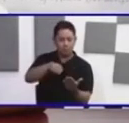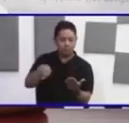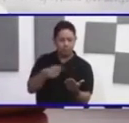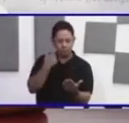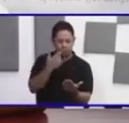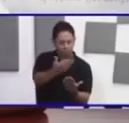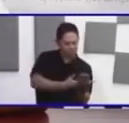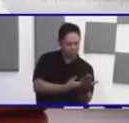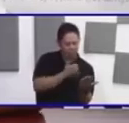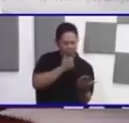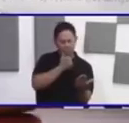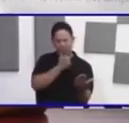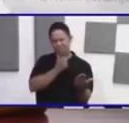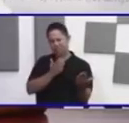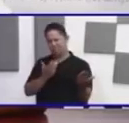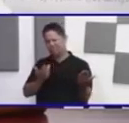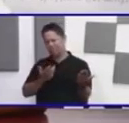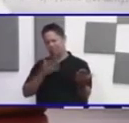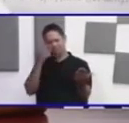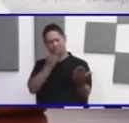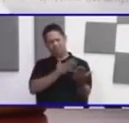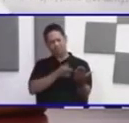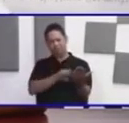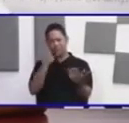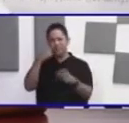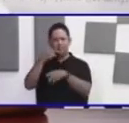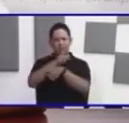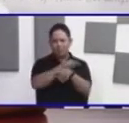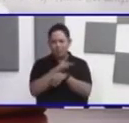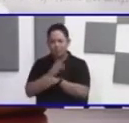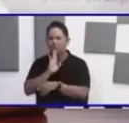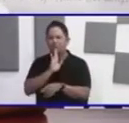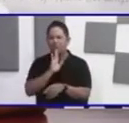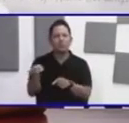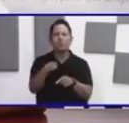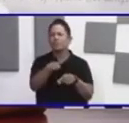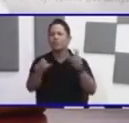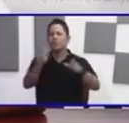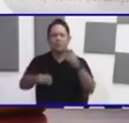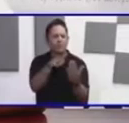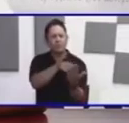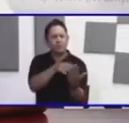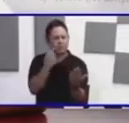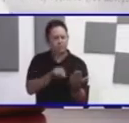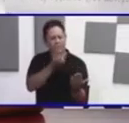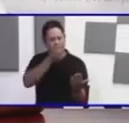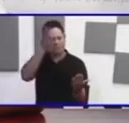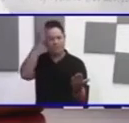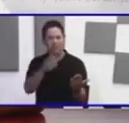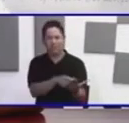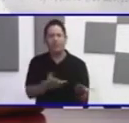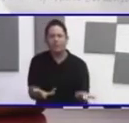encontramos siniestrado. Yo me pregunto, ¿dónde estaban las veedurías ciudadanas en ese entonces? ¿Dónde estaban aquellos